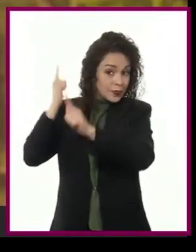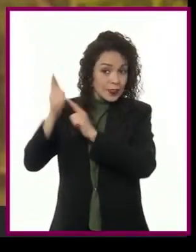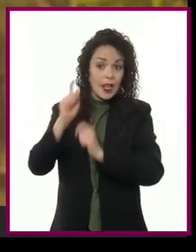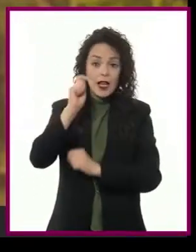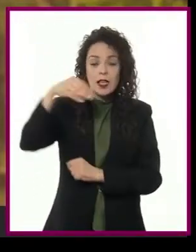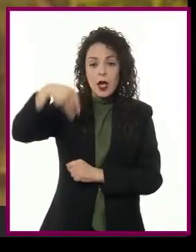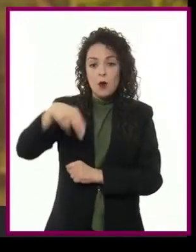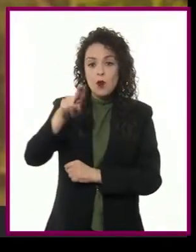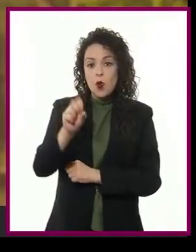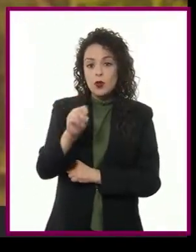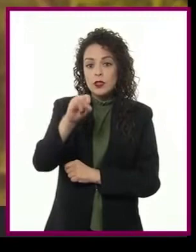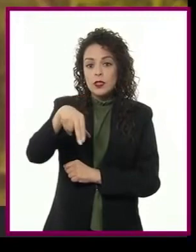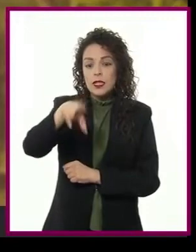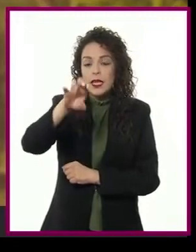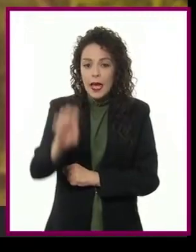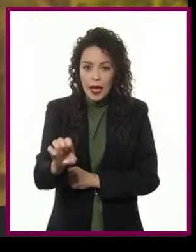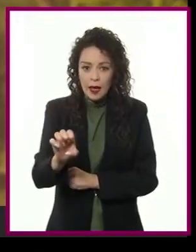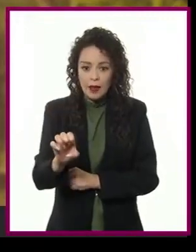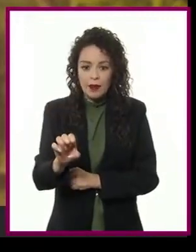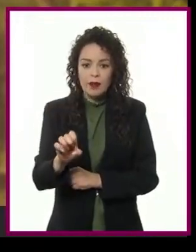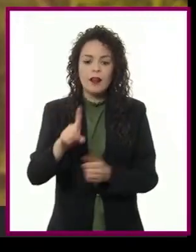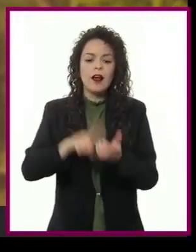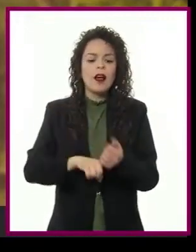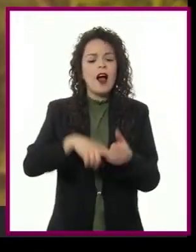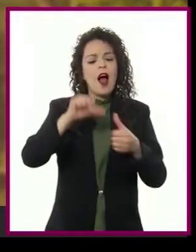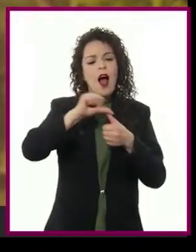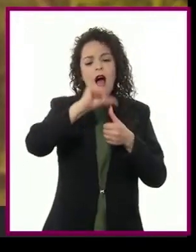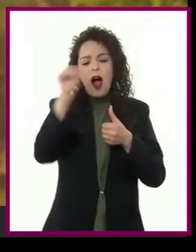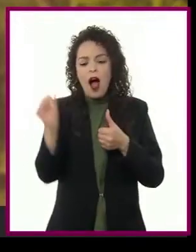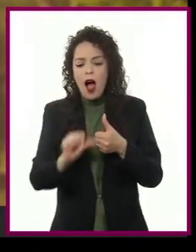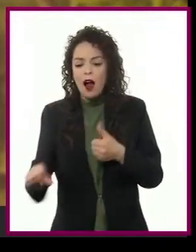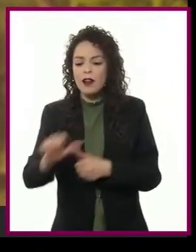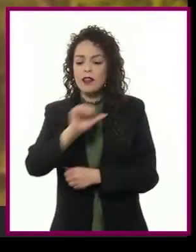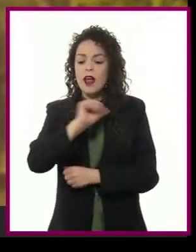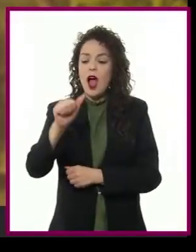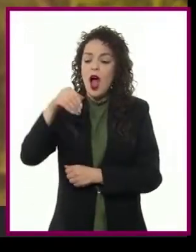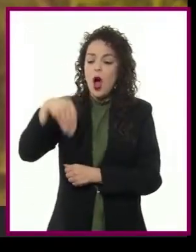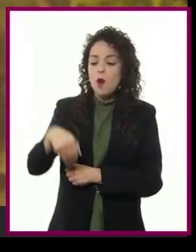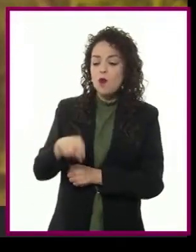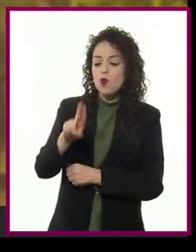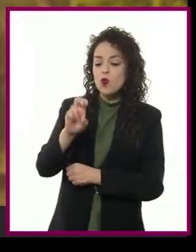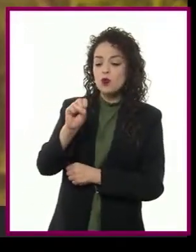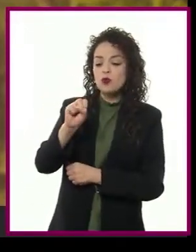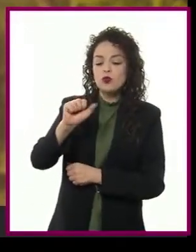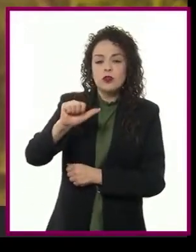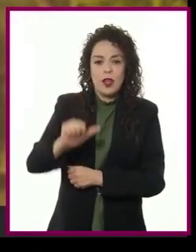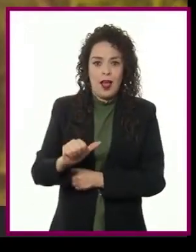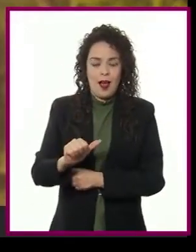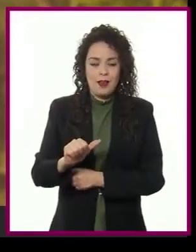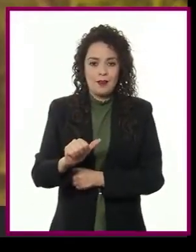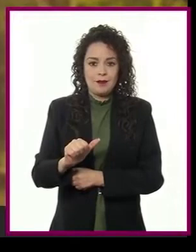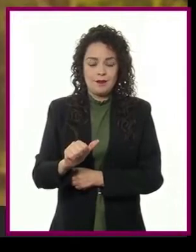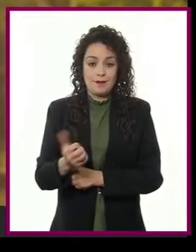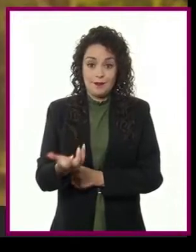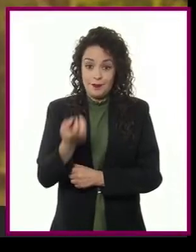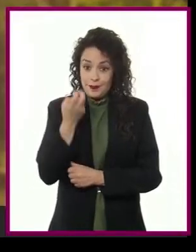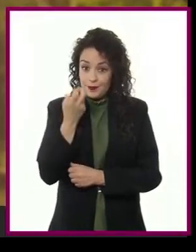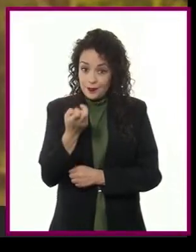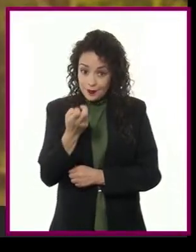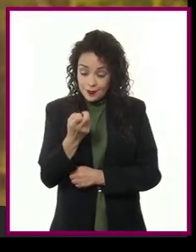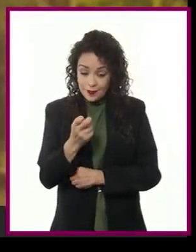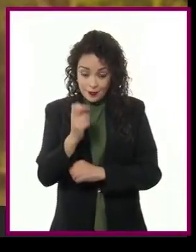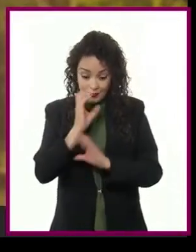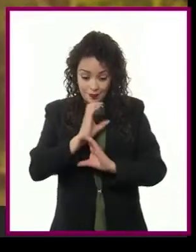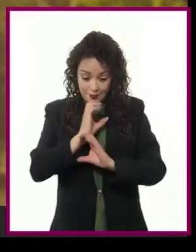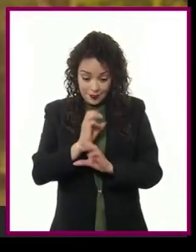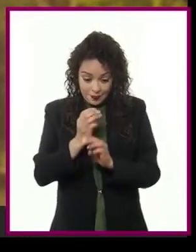literalmente como el arte de las musas. Para formar una sonora y agradable melodía, están presentes